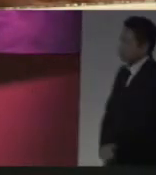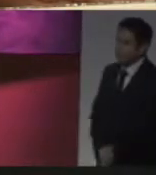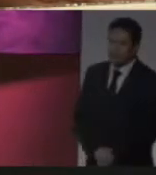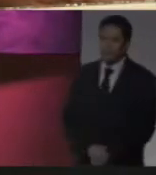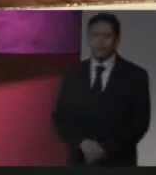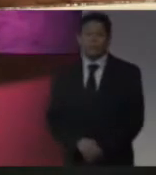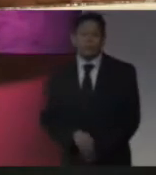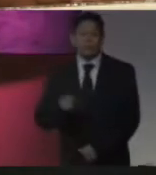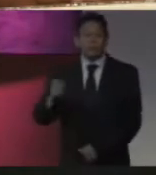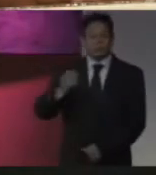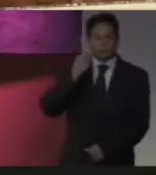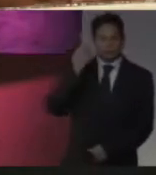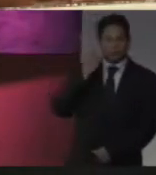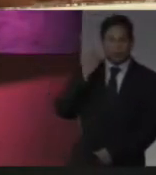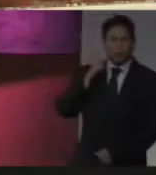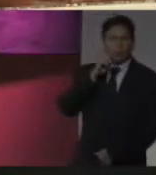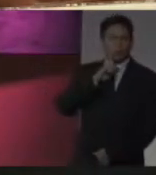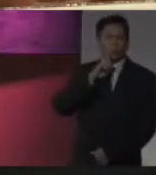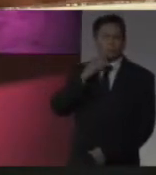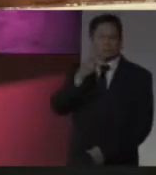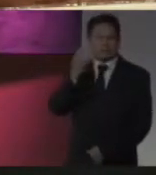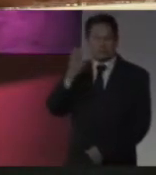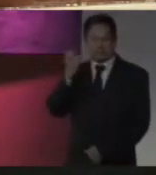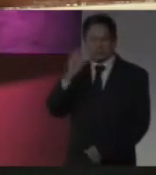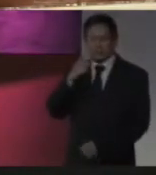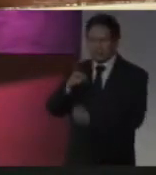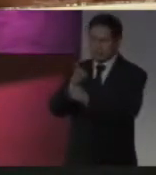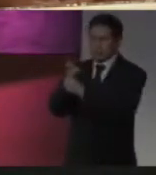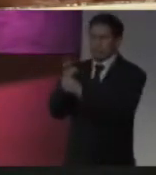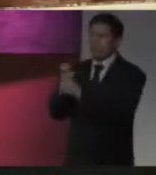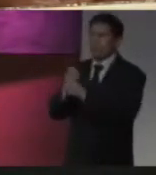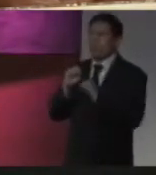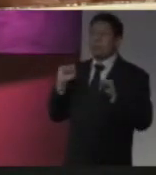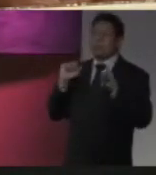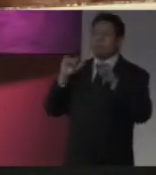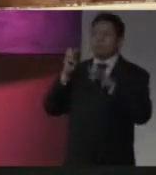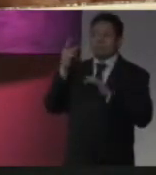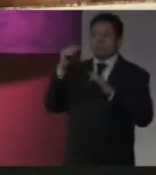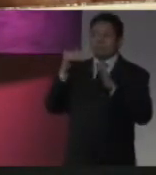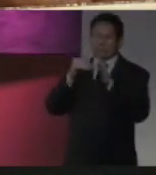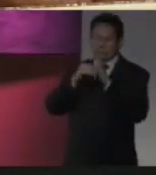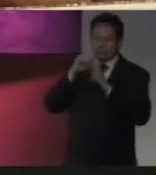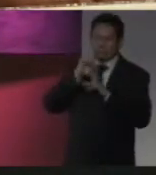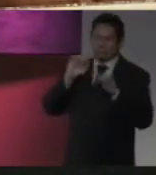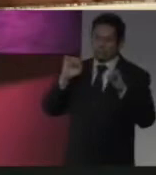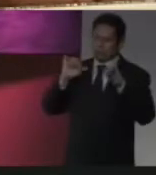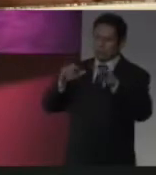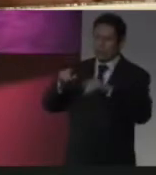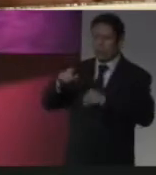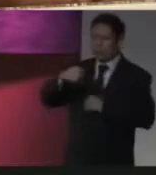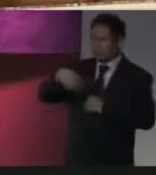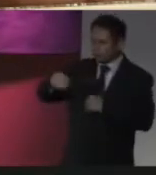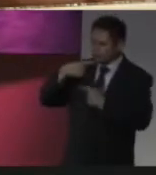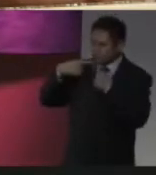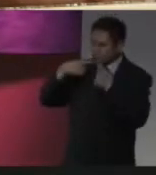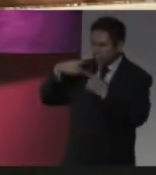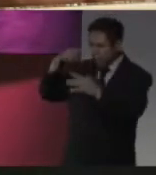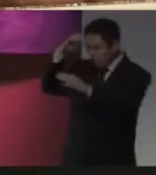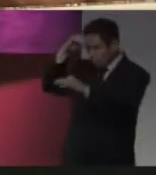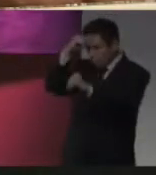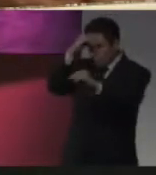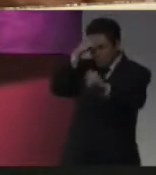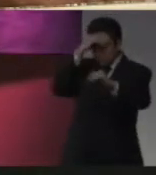Habíamos invitado a 300 y llegaron 3,000. Uno de los acuerdos fue organizar